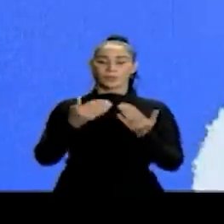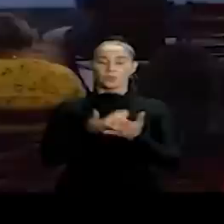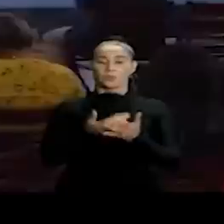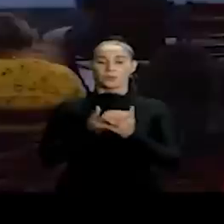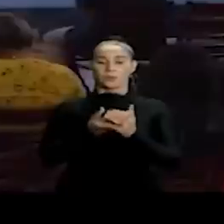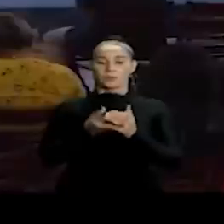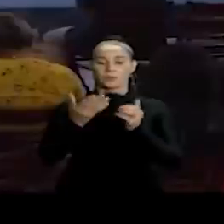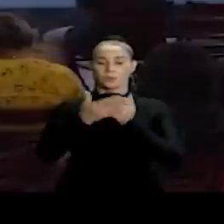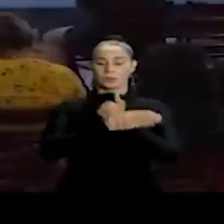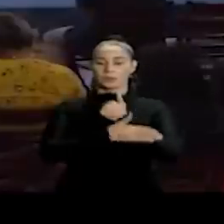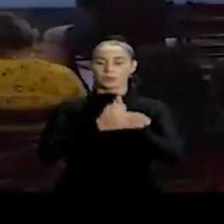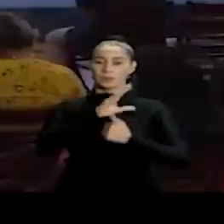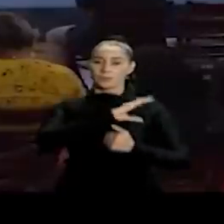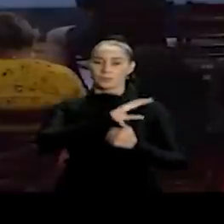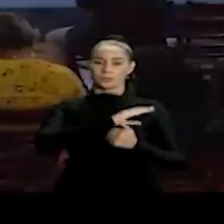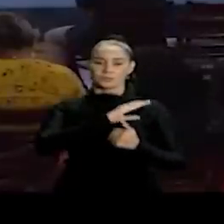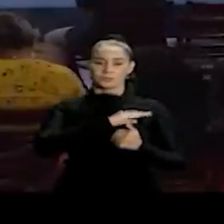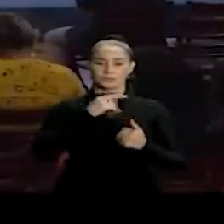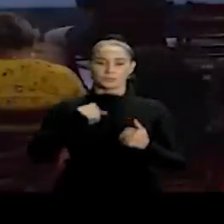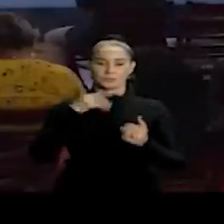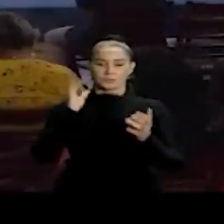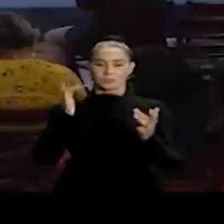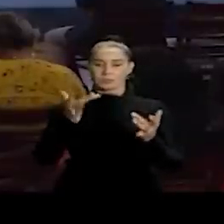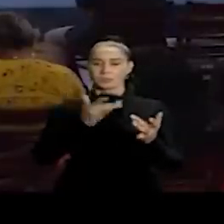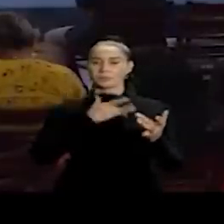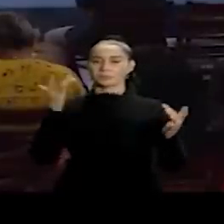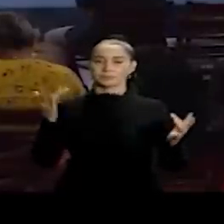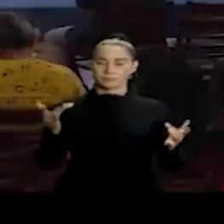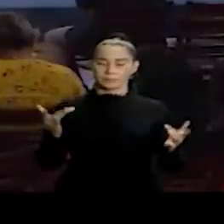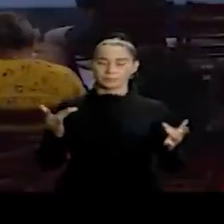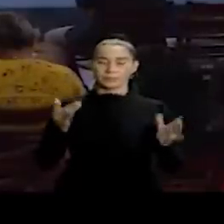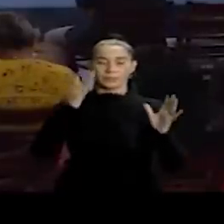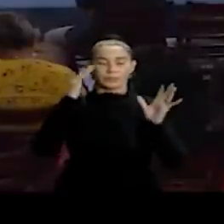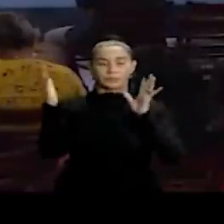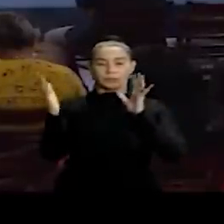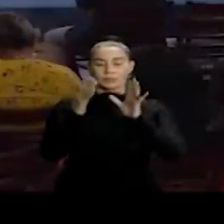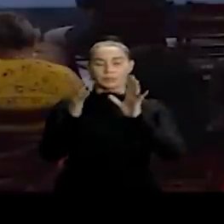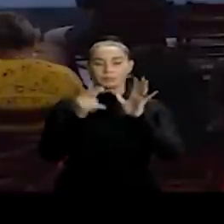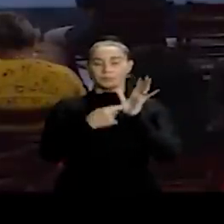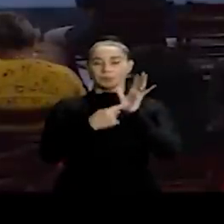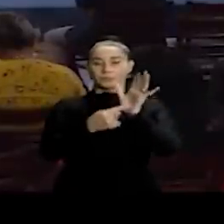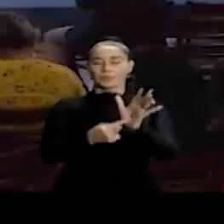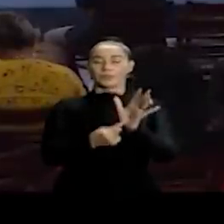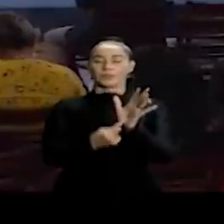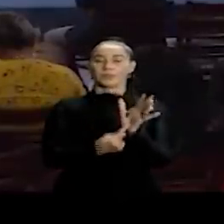a la fuerza de tarea? Yo le voy a poner esto porque me impactó. No sé si me pueden poner el caso